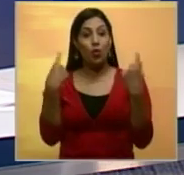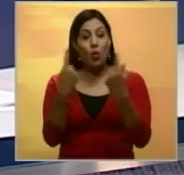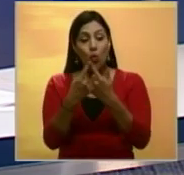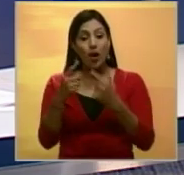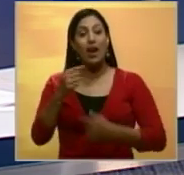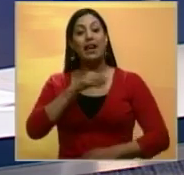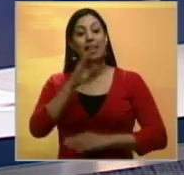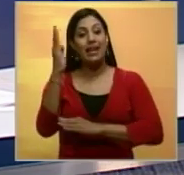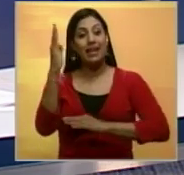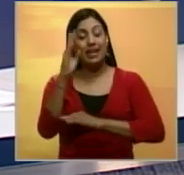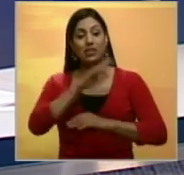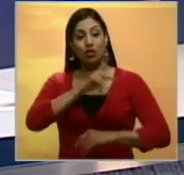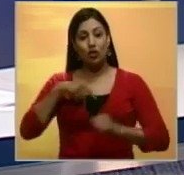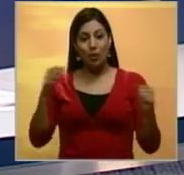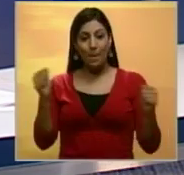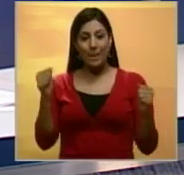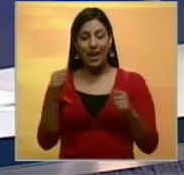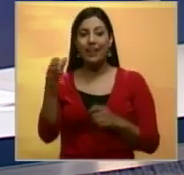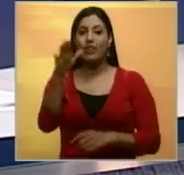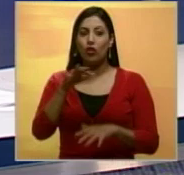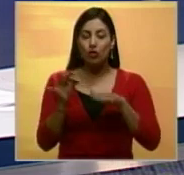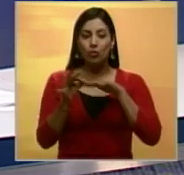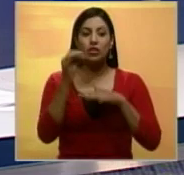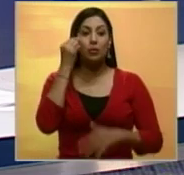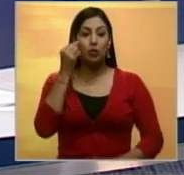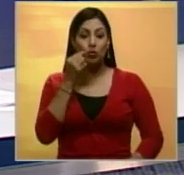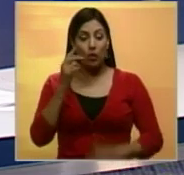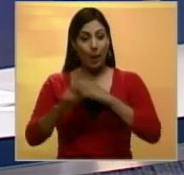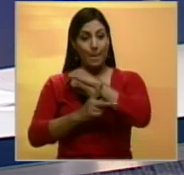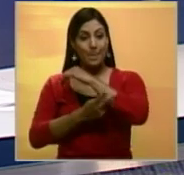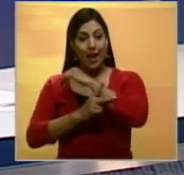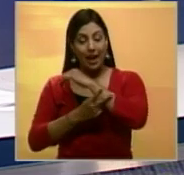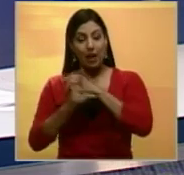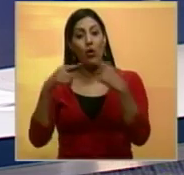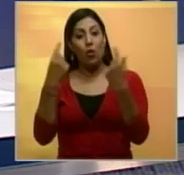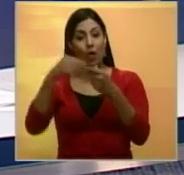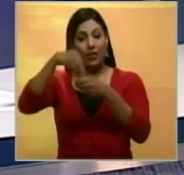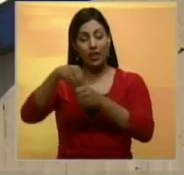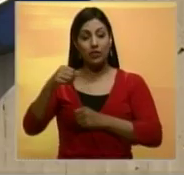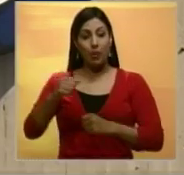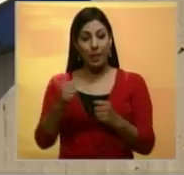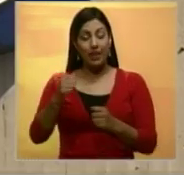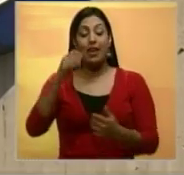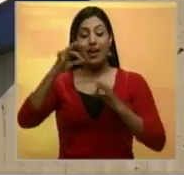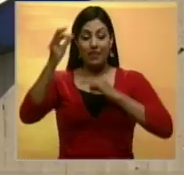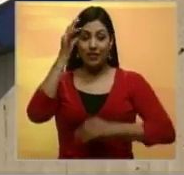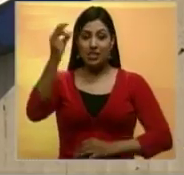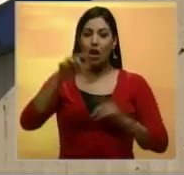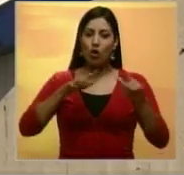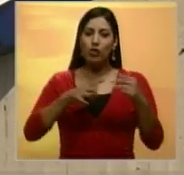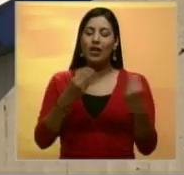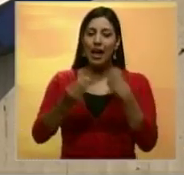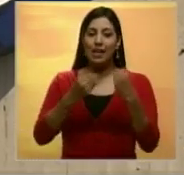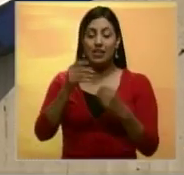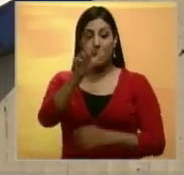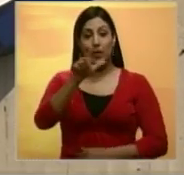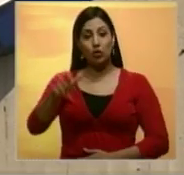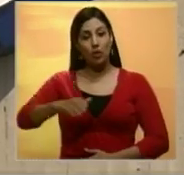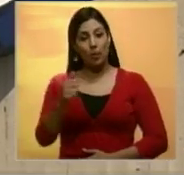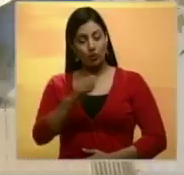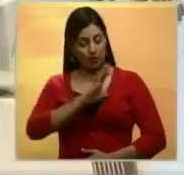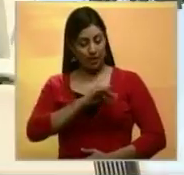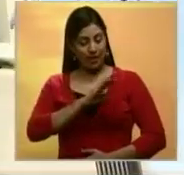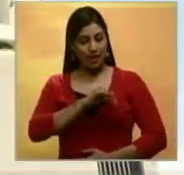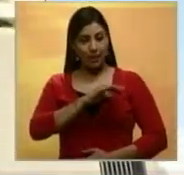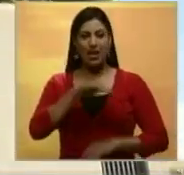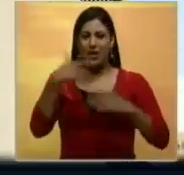trapense Nuestra Señora de los Andes, ubicado en el municipio Sucre de la parroquia Chiguara. El fiscal coordina las actuaciones que realizan los funcionarios del